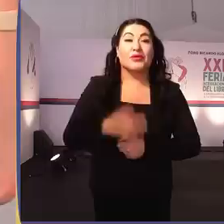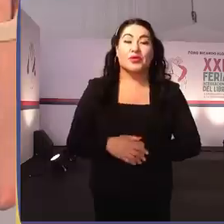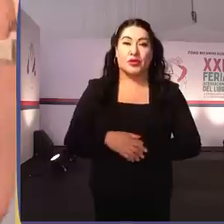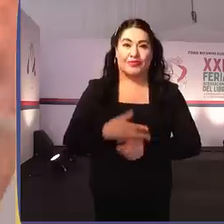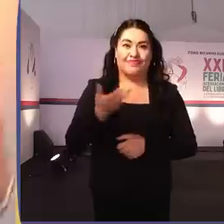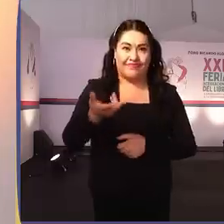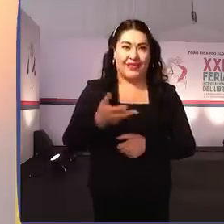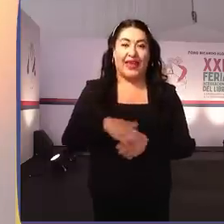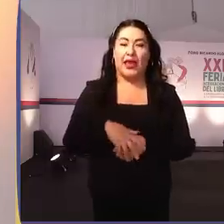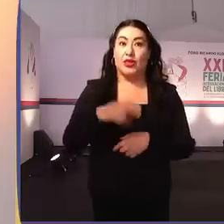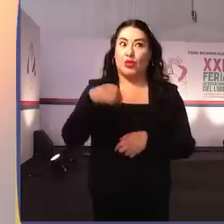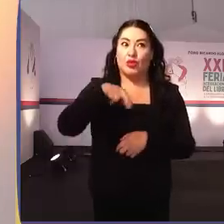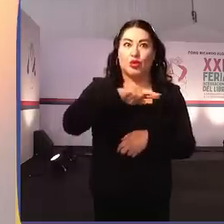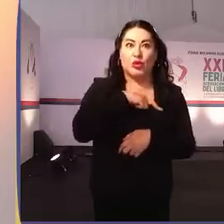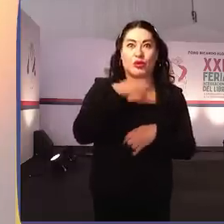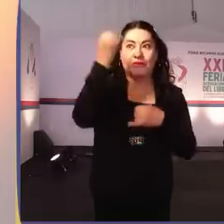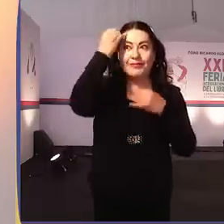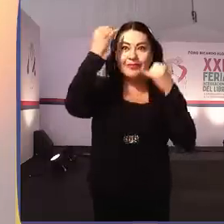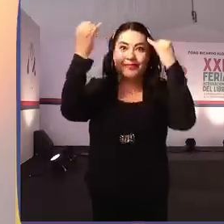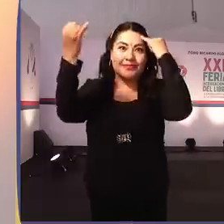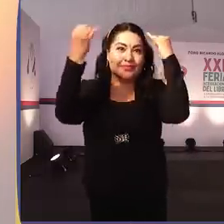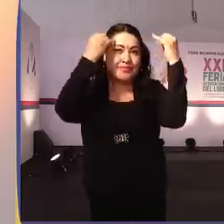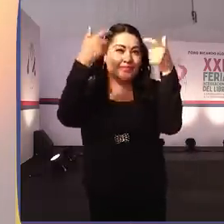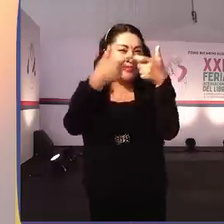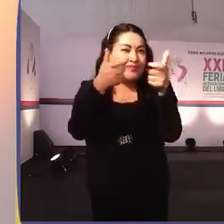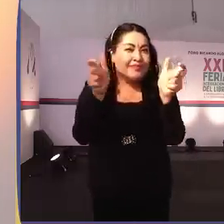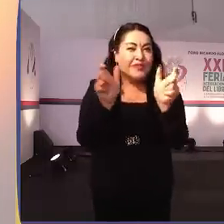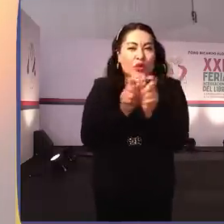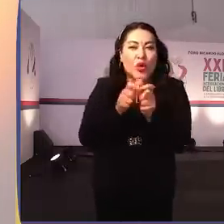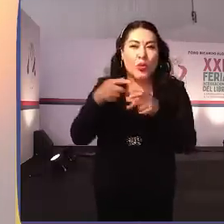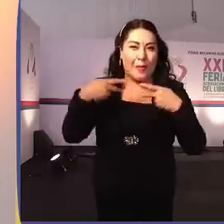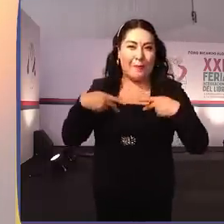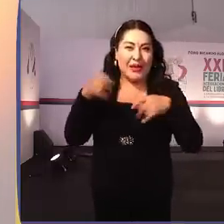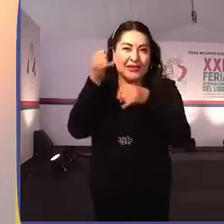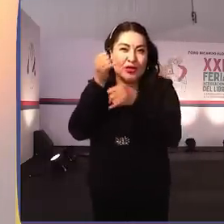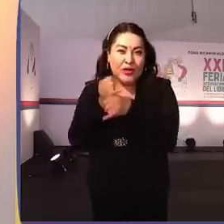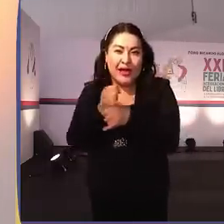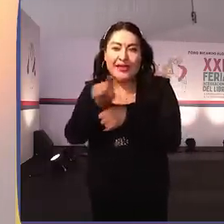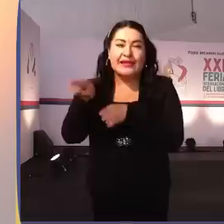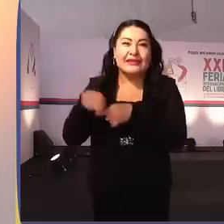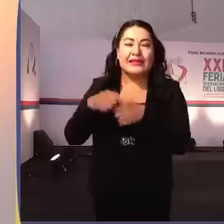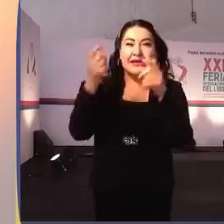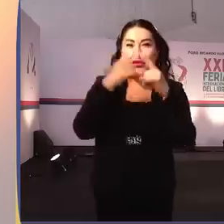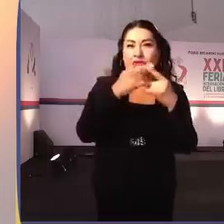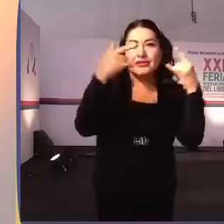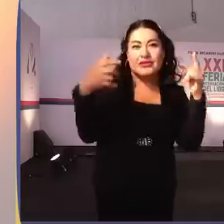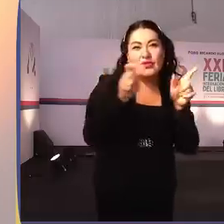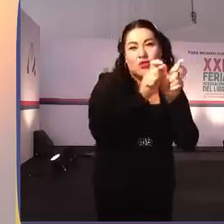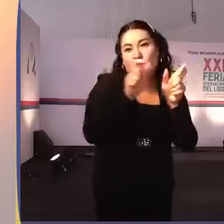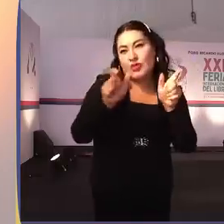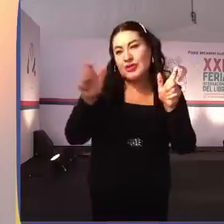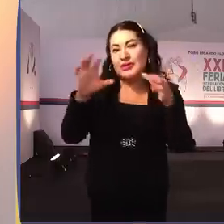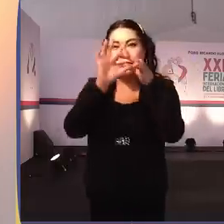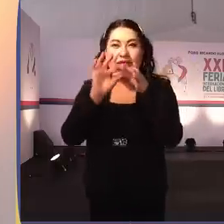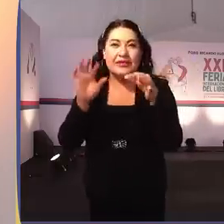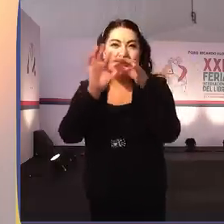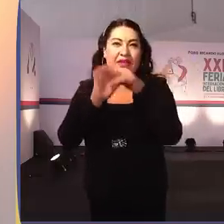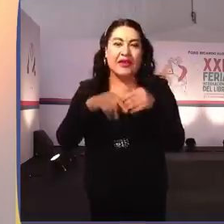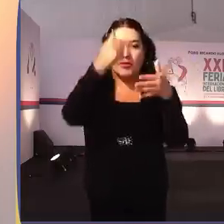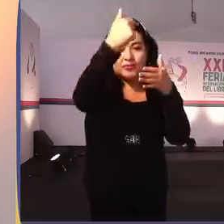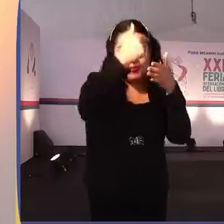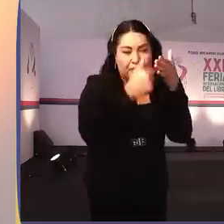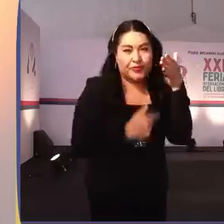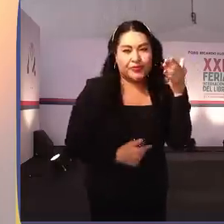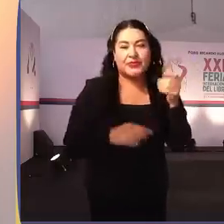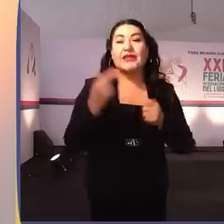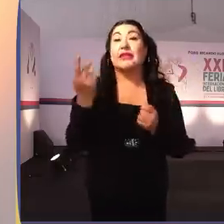íbamos a sacar del imaginario colectivo ciertas figuras, narrativas, roles, presencias que distan mucho